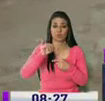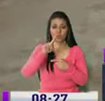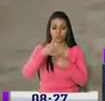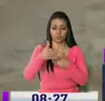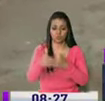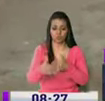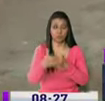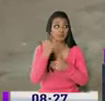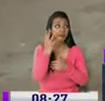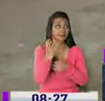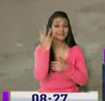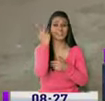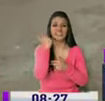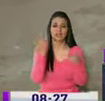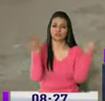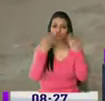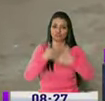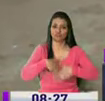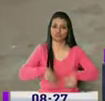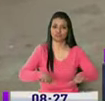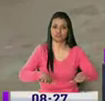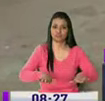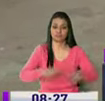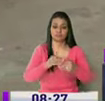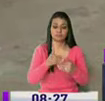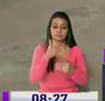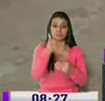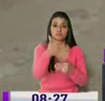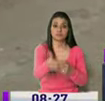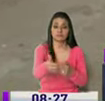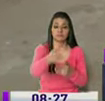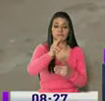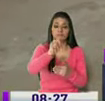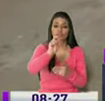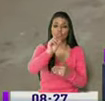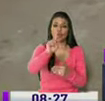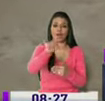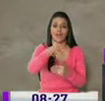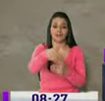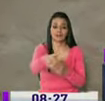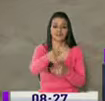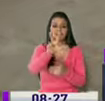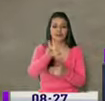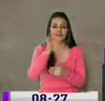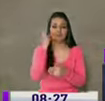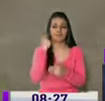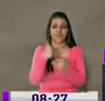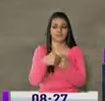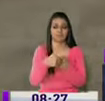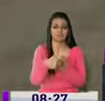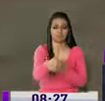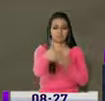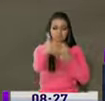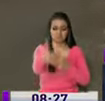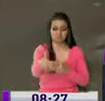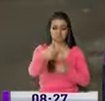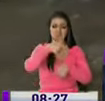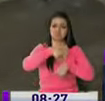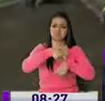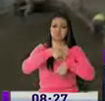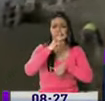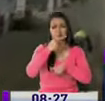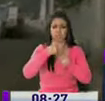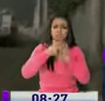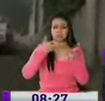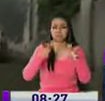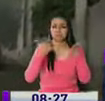en 15 días aproximadamente terminado y posteriormente hasta la calle Nogales, del segundo tramo, que sería 30 días más. Ese es el tiempo aproximado que nos estaremos demorando en